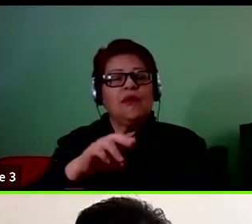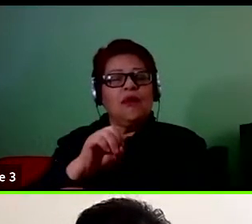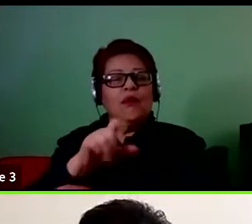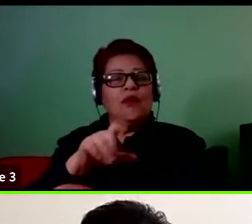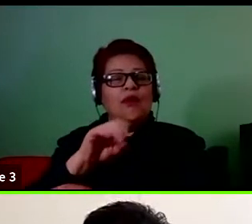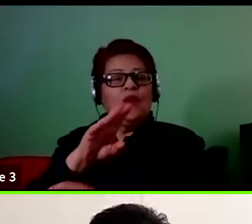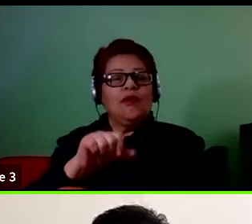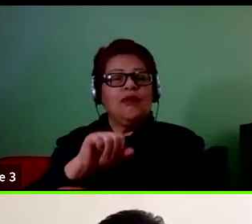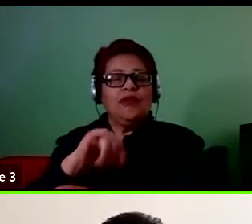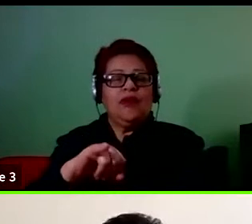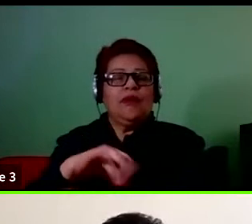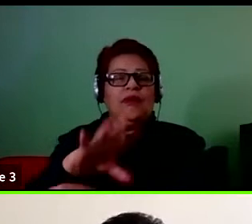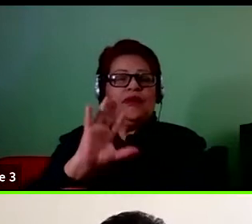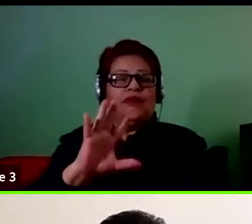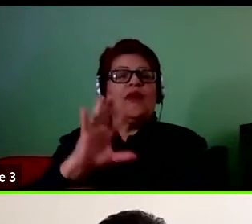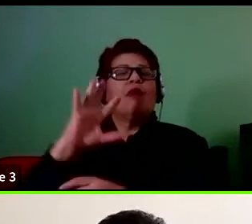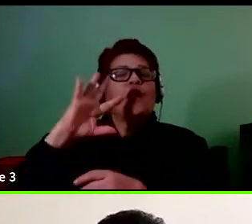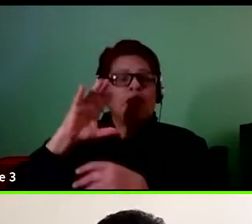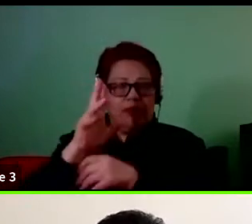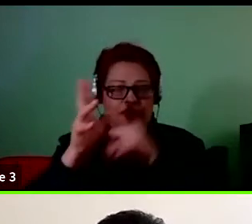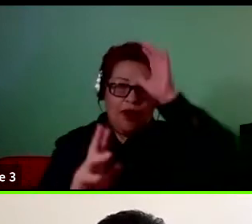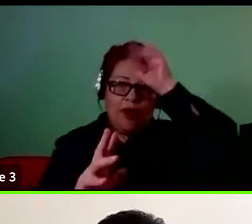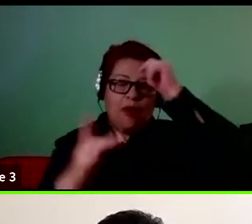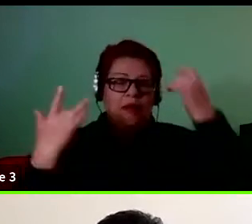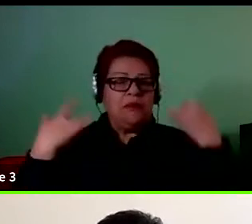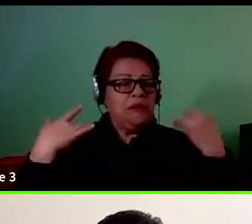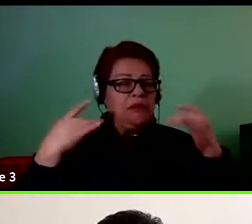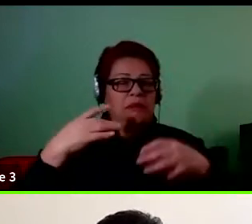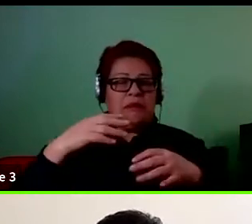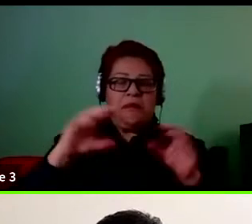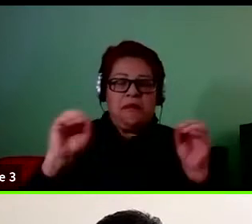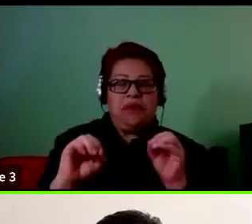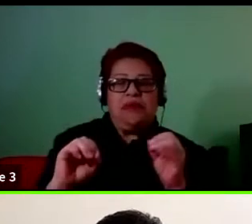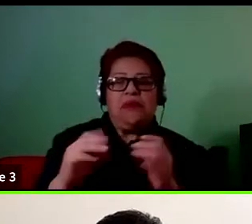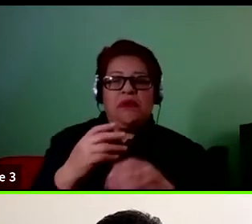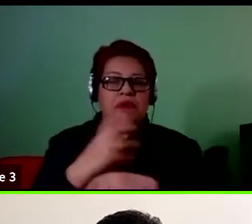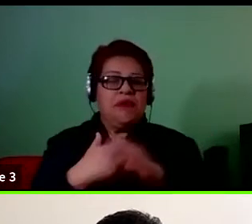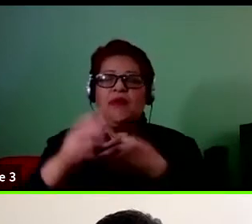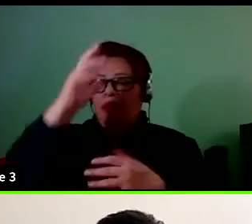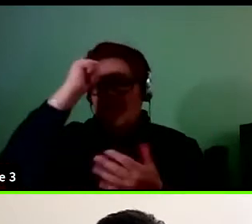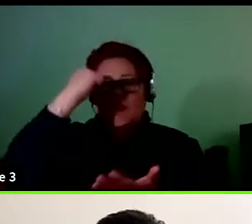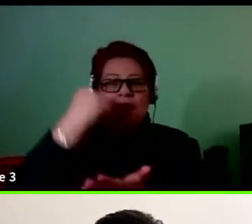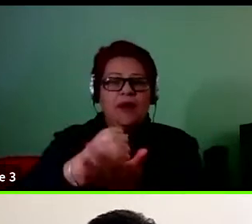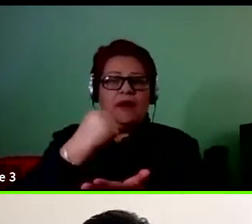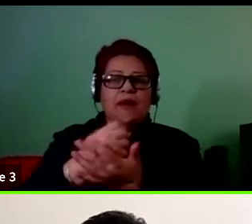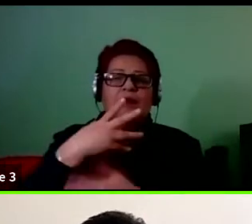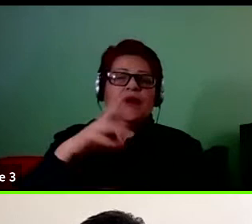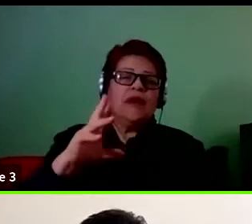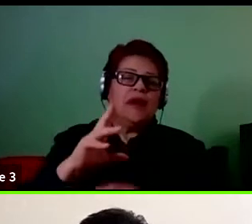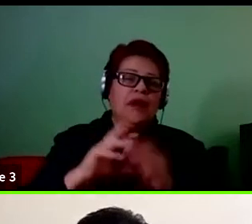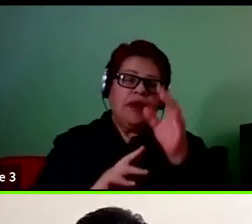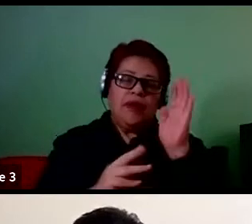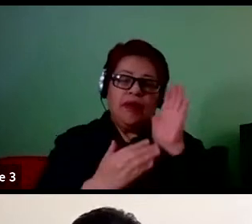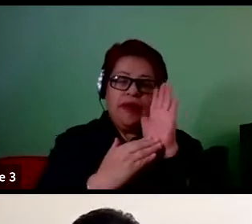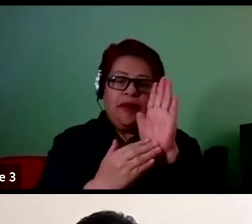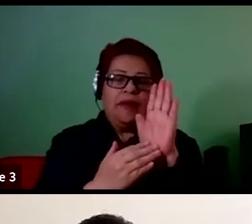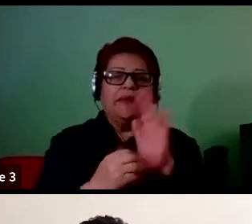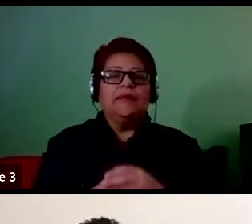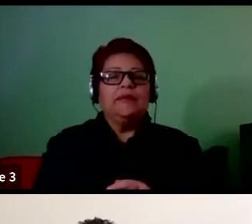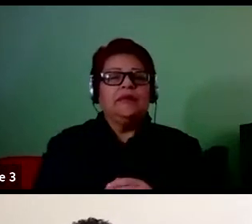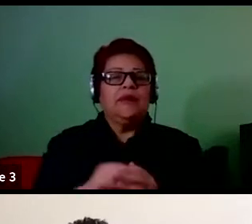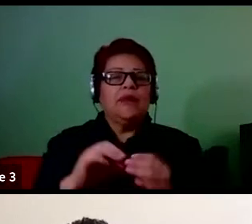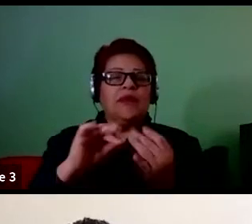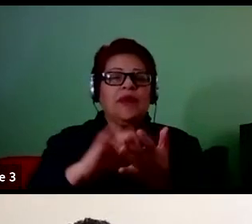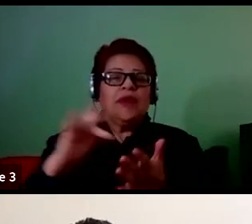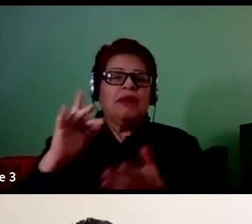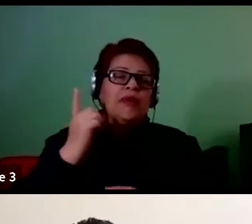Con 5 votos a favor, 0 votos en contra, 0 abstenciones, se aprueba el acuerdo de referencia, diputada presidenta. Muchas gracias, diputado